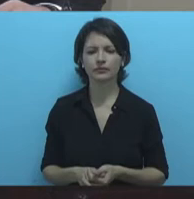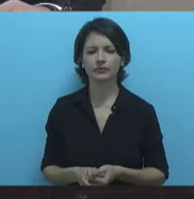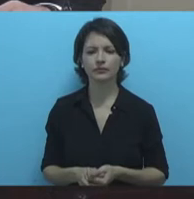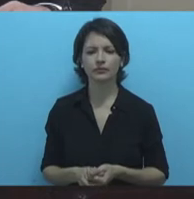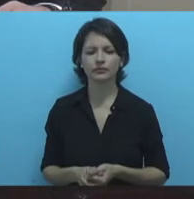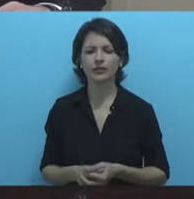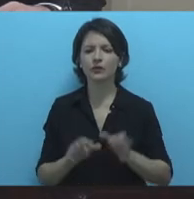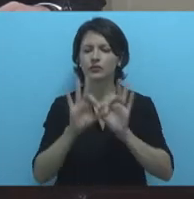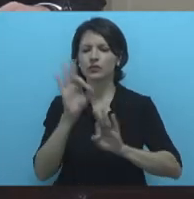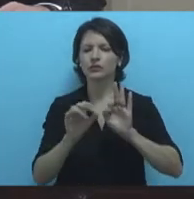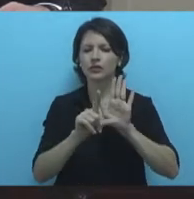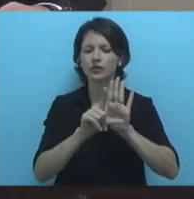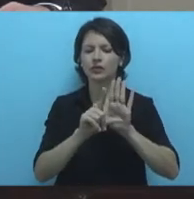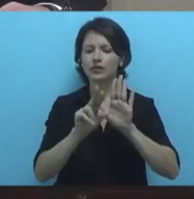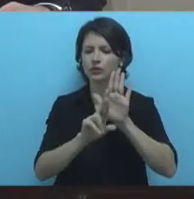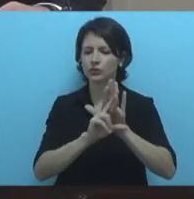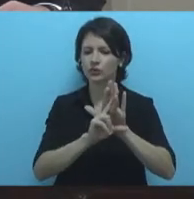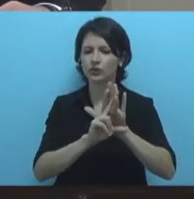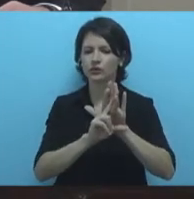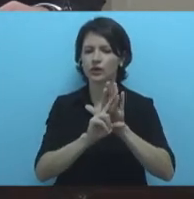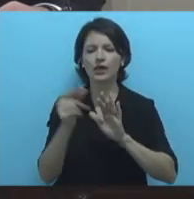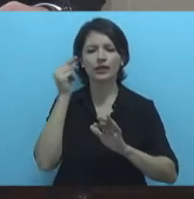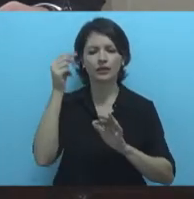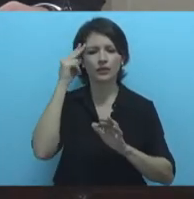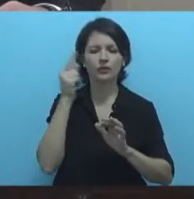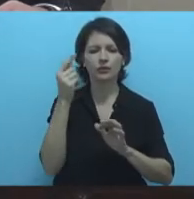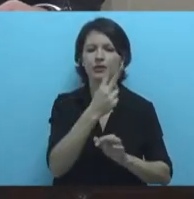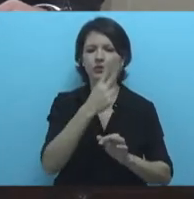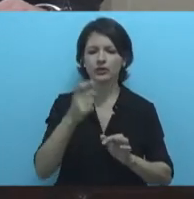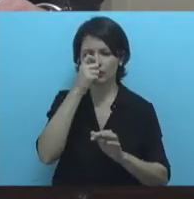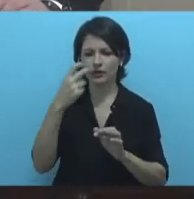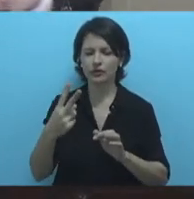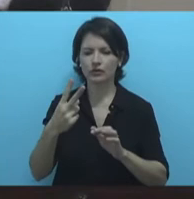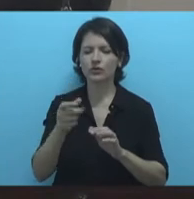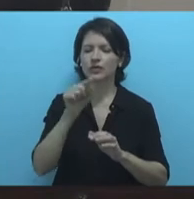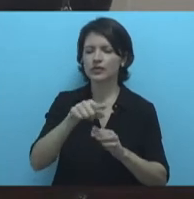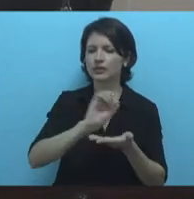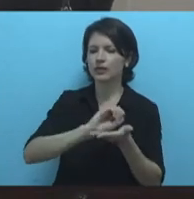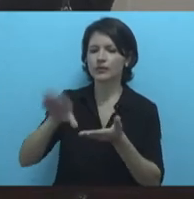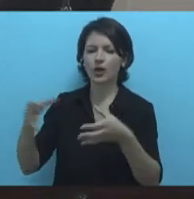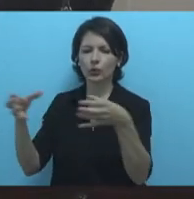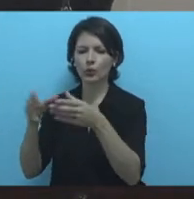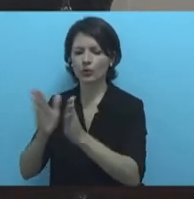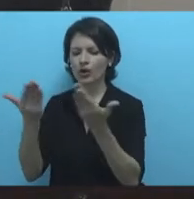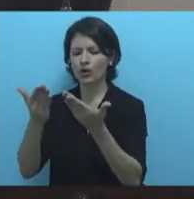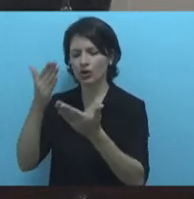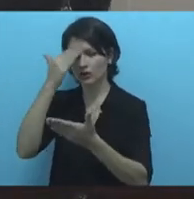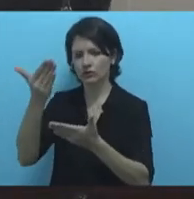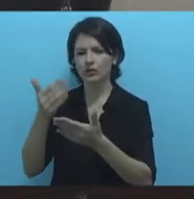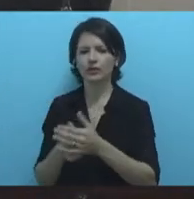punto 43 proyectos de resolución 39 1.222 girar a la comisión de constitucionales